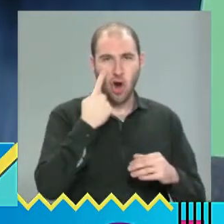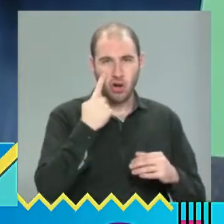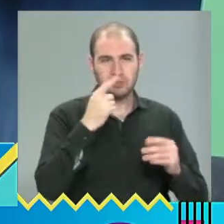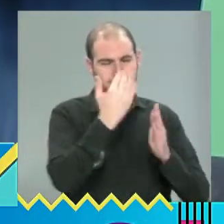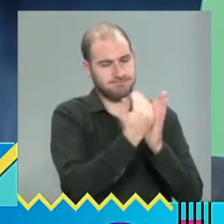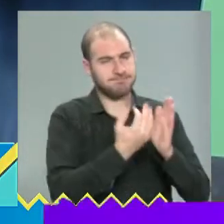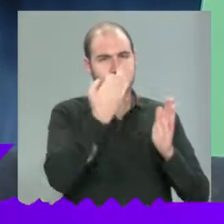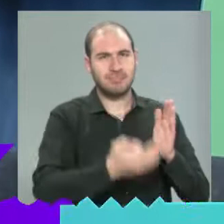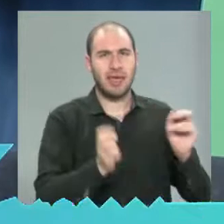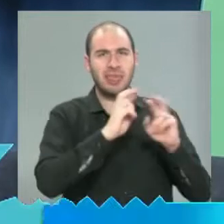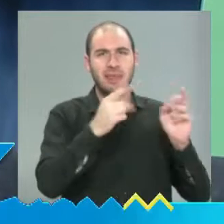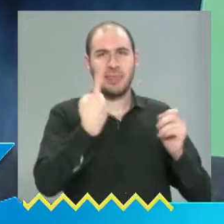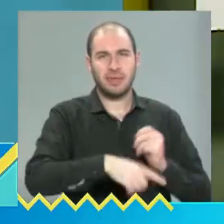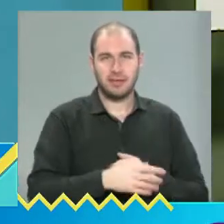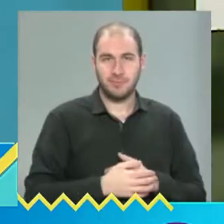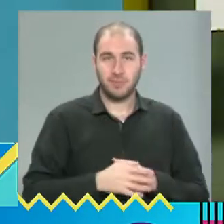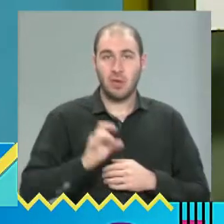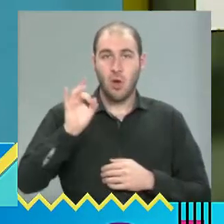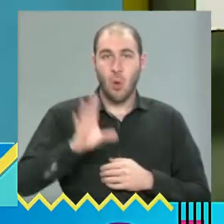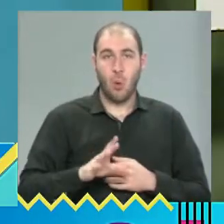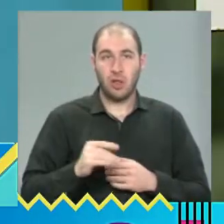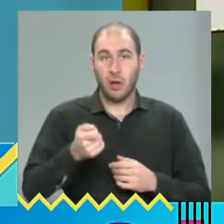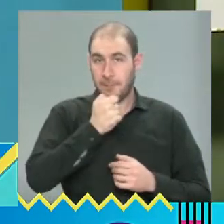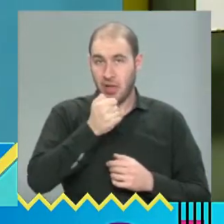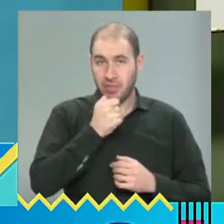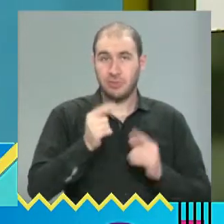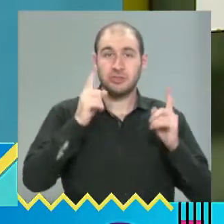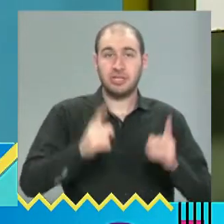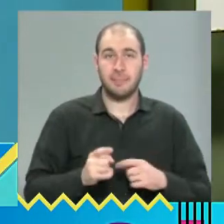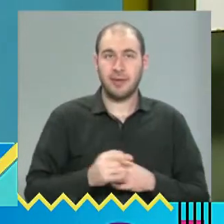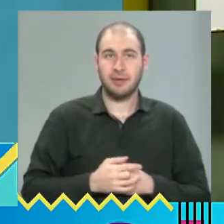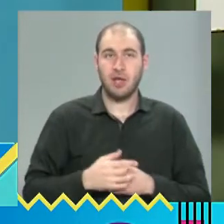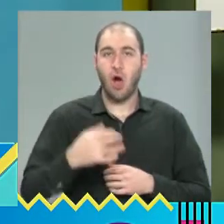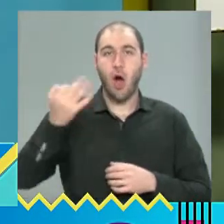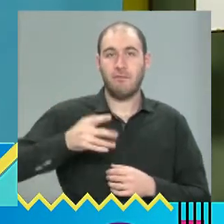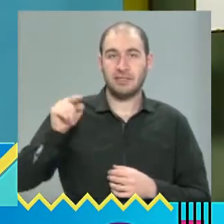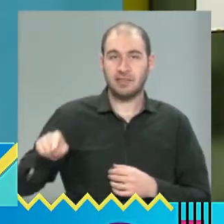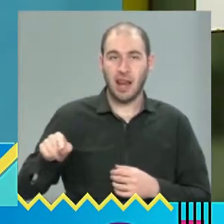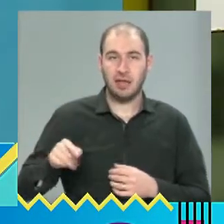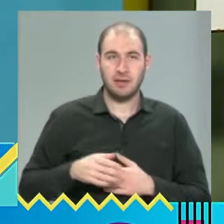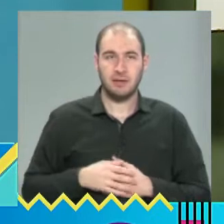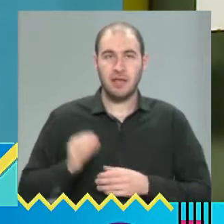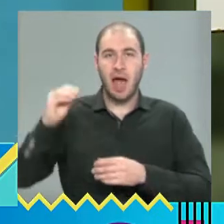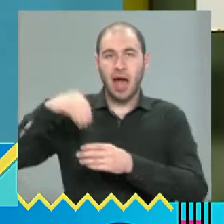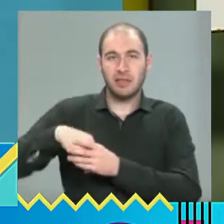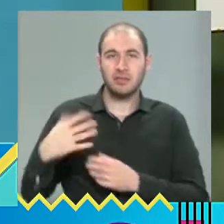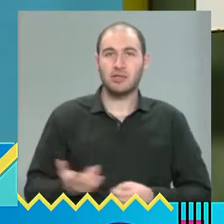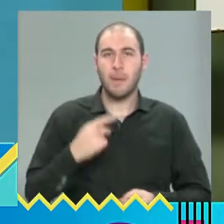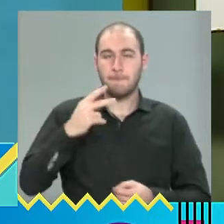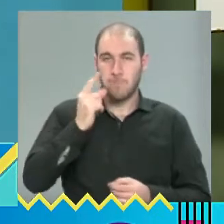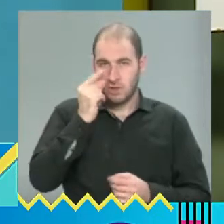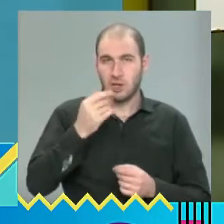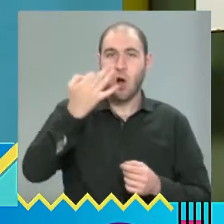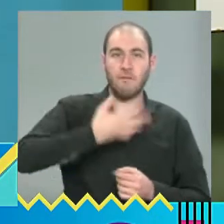bien en detalle en qué consiste esta situación. Y no solamente desde el periodismo, sino también desde el propio oficialismo, desde la propia dirigencia política,